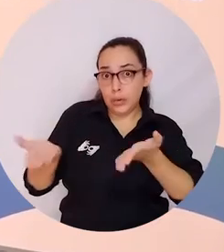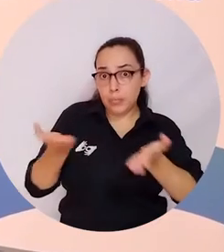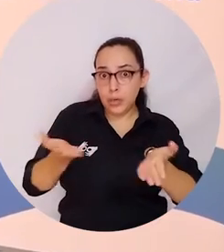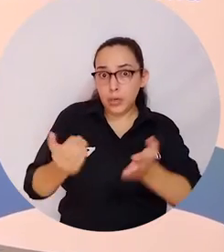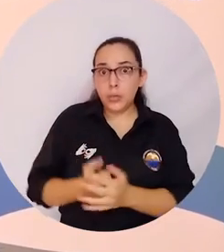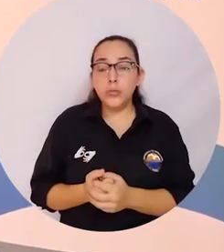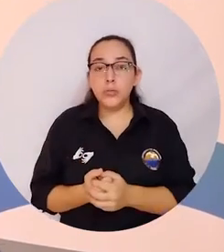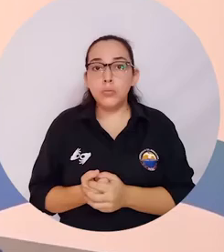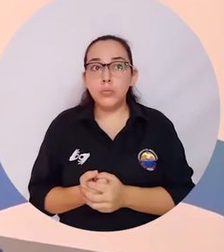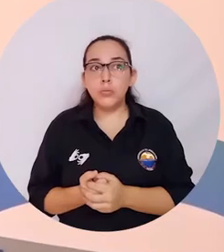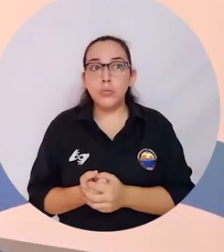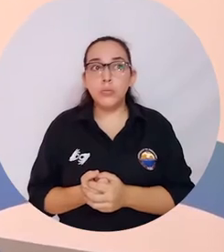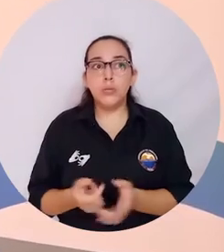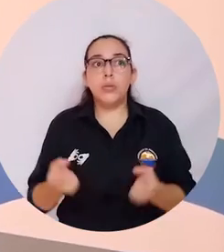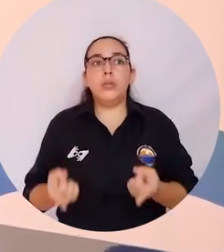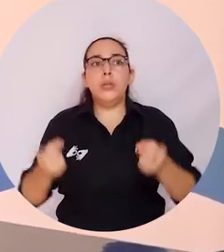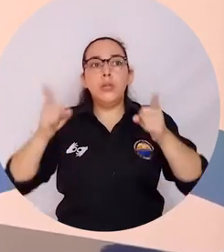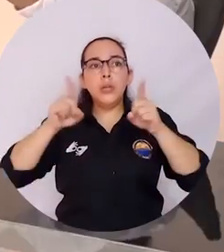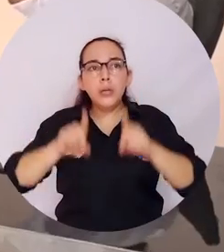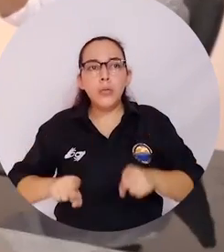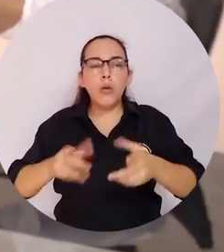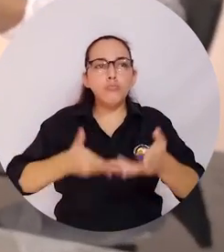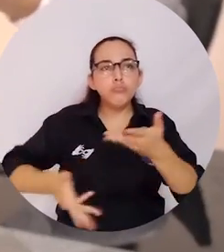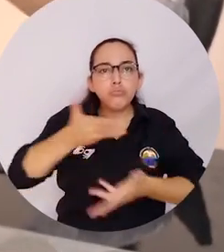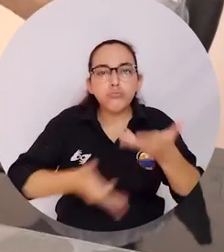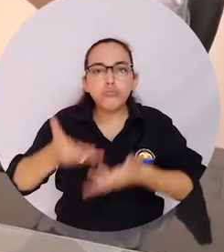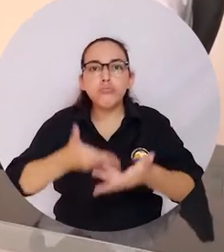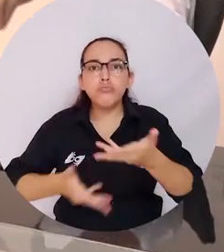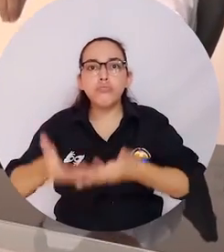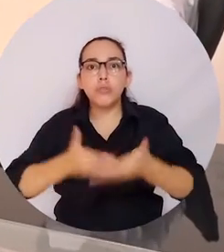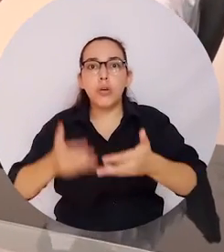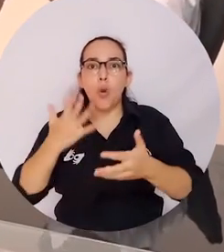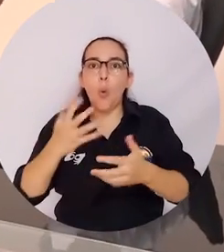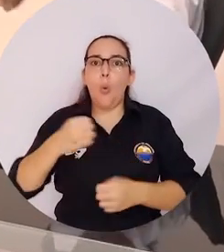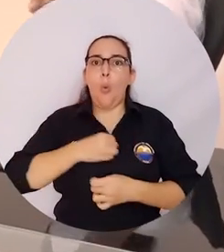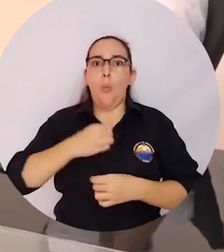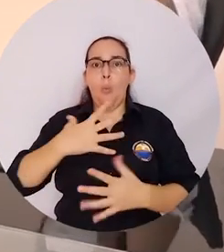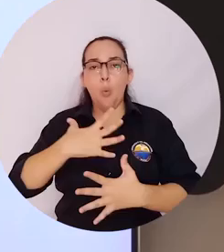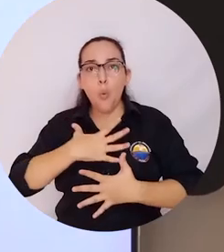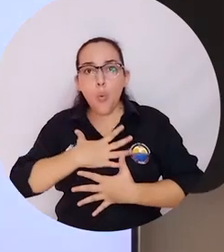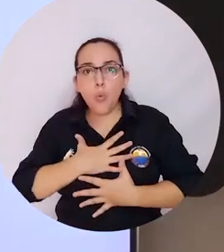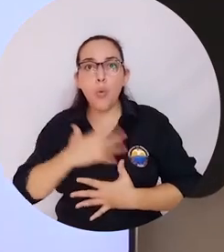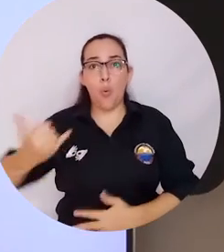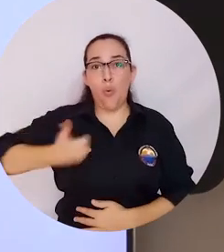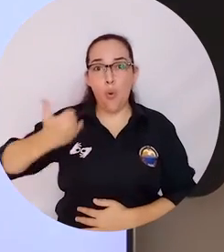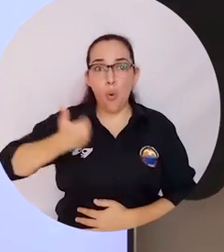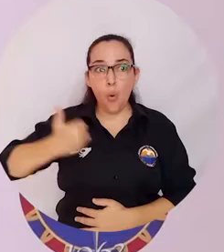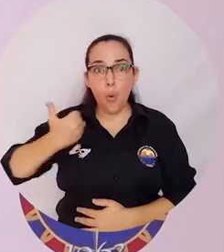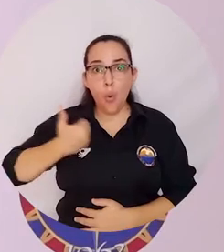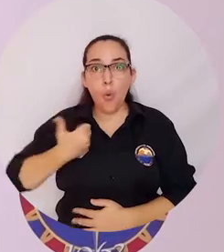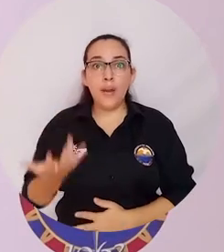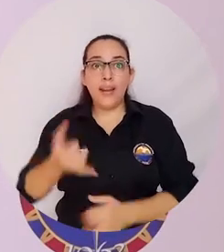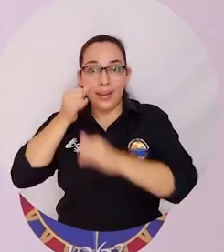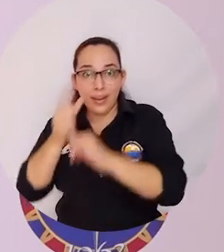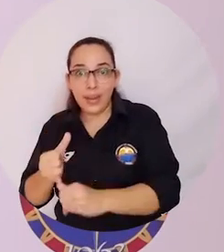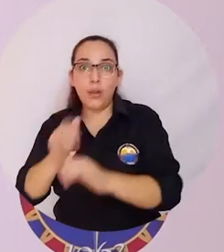energía, pues también nos permite generar una sinergia y unas articulaciones para generar oportunidades para nuestros jóvenes ingenieros e ingenieras